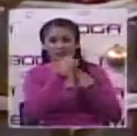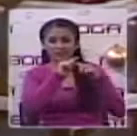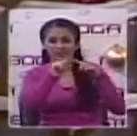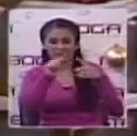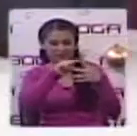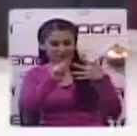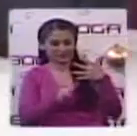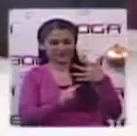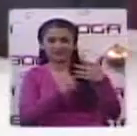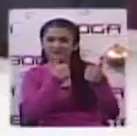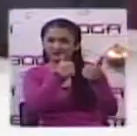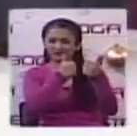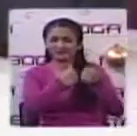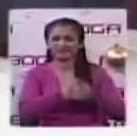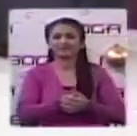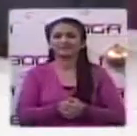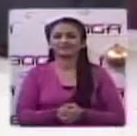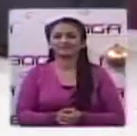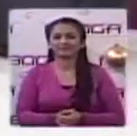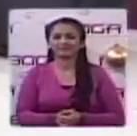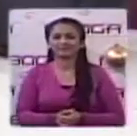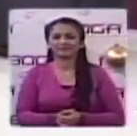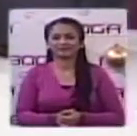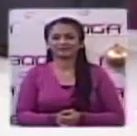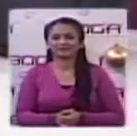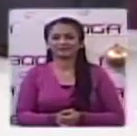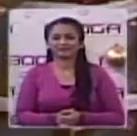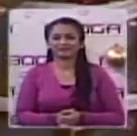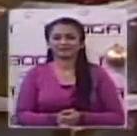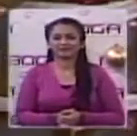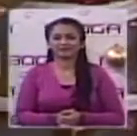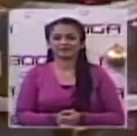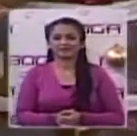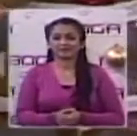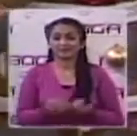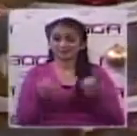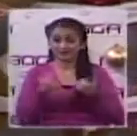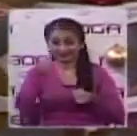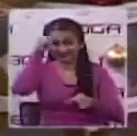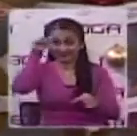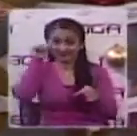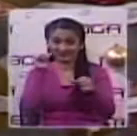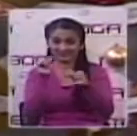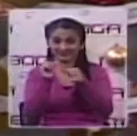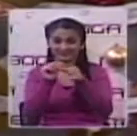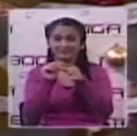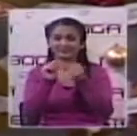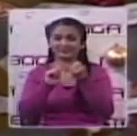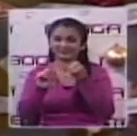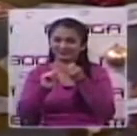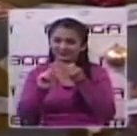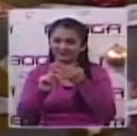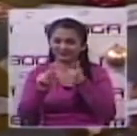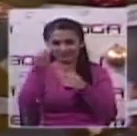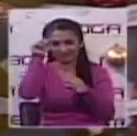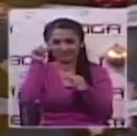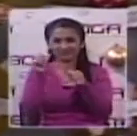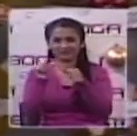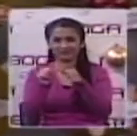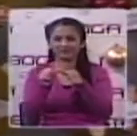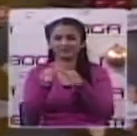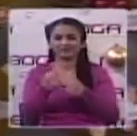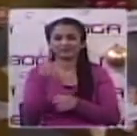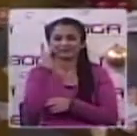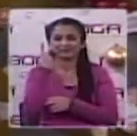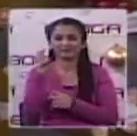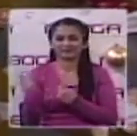importantes, ¿no? A propósito de la comunicación interna. Amigos televidentes, a tomar nota, a tomarlos en cuenta. Y ahora quiero invitarlos a visitar nuestra